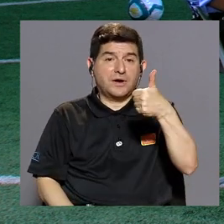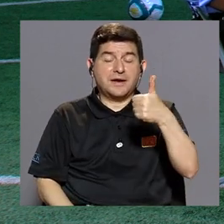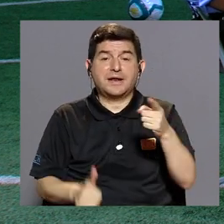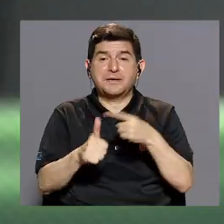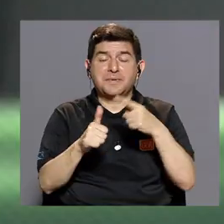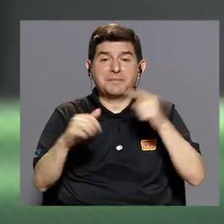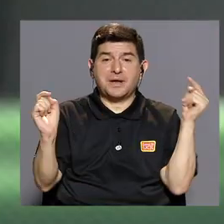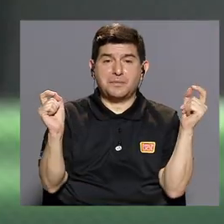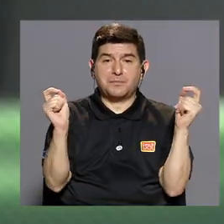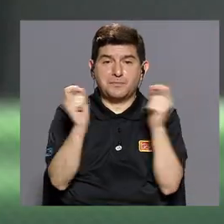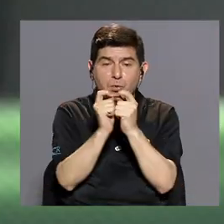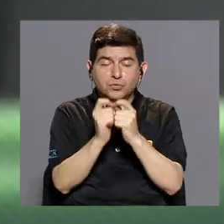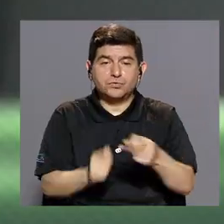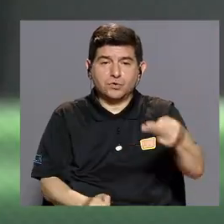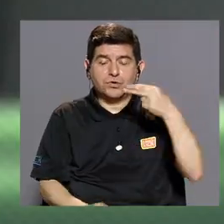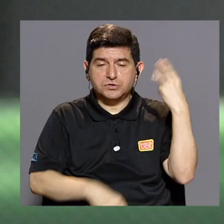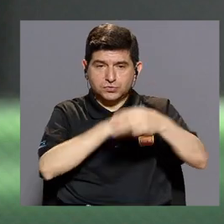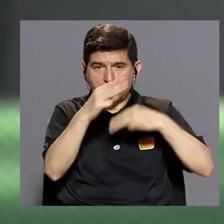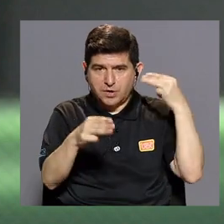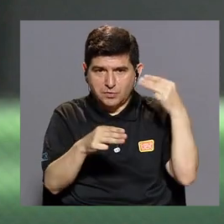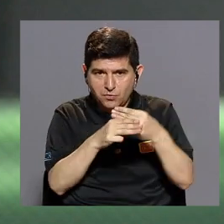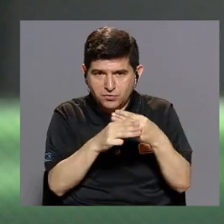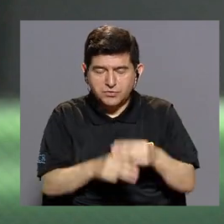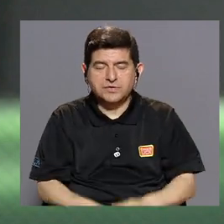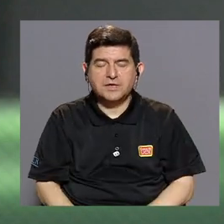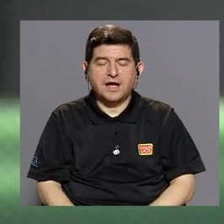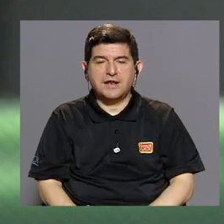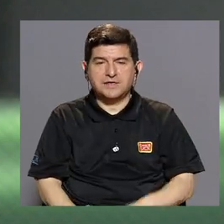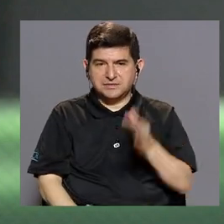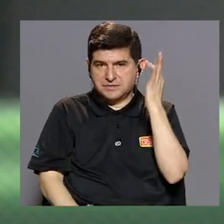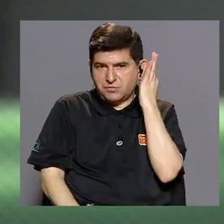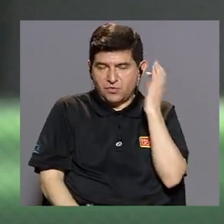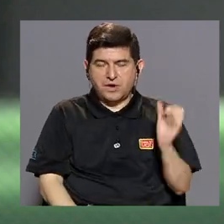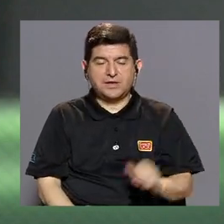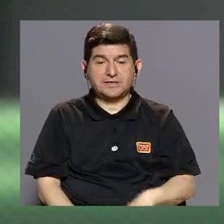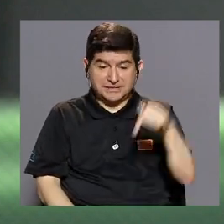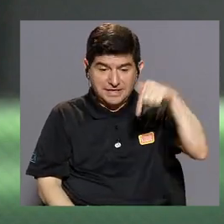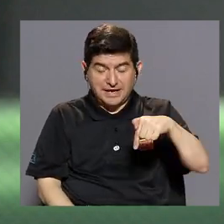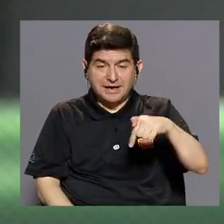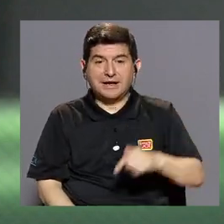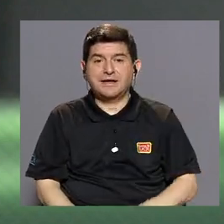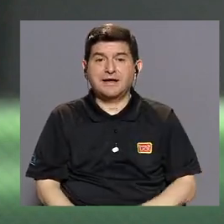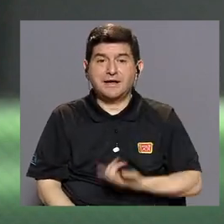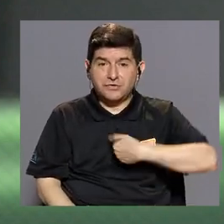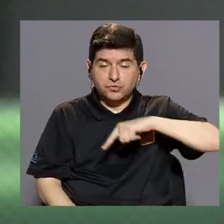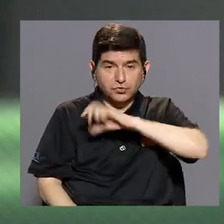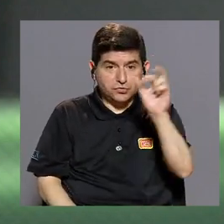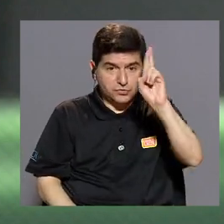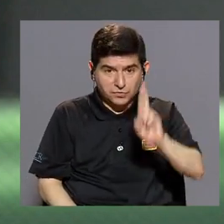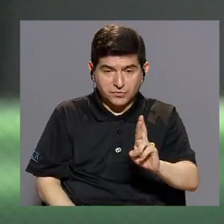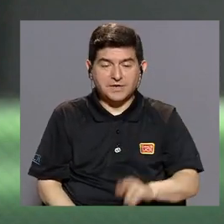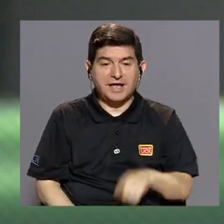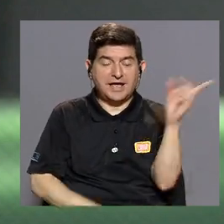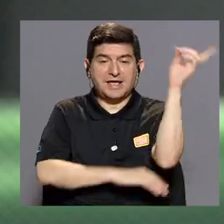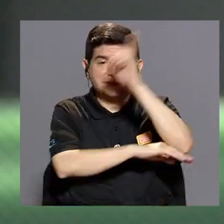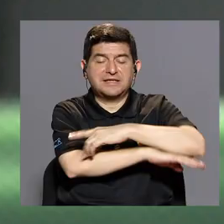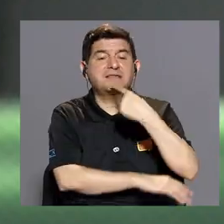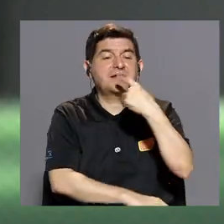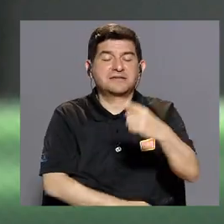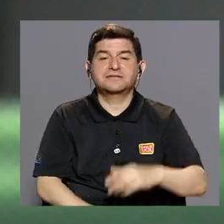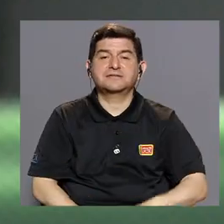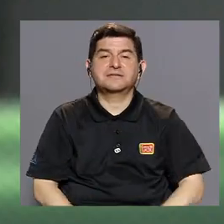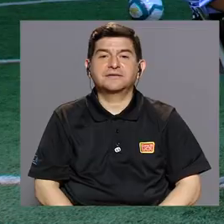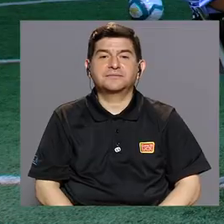historia para un Mundial en fútbol femenino en Costa Rica, o sea, sí. Y ese día fue el día que les